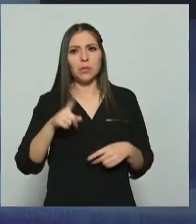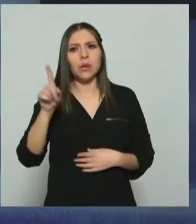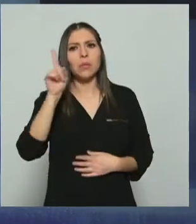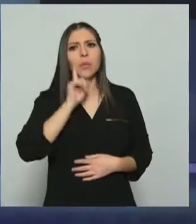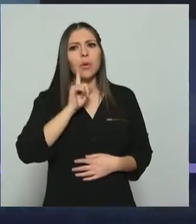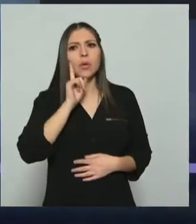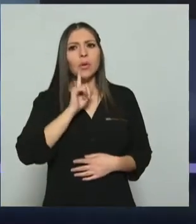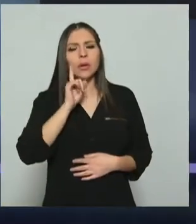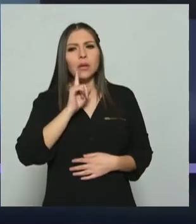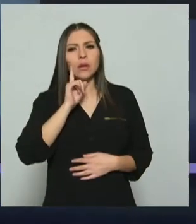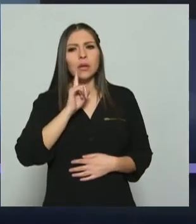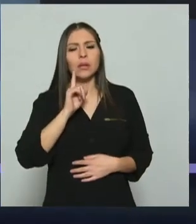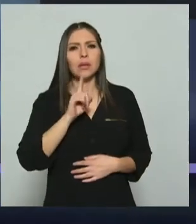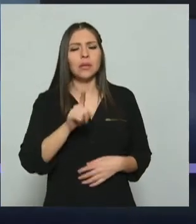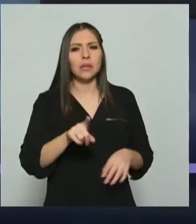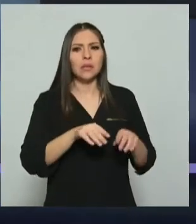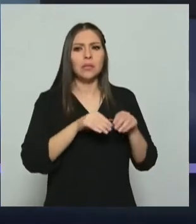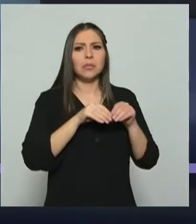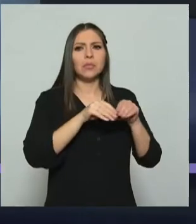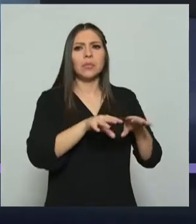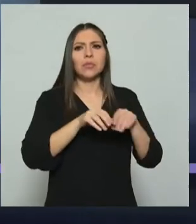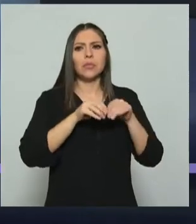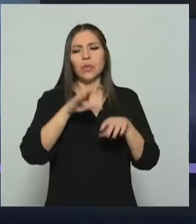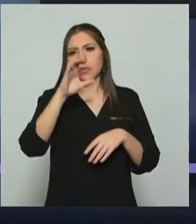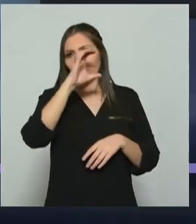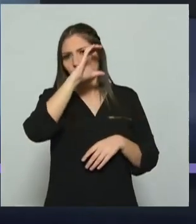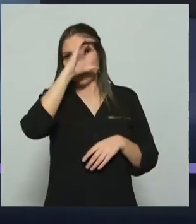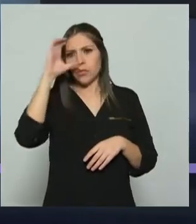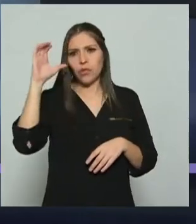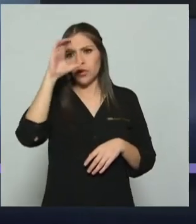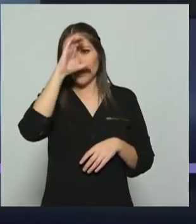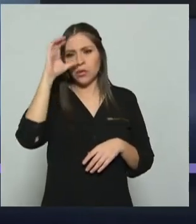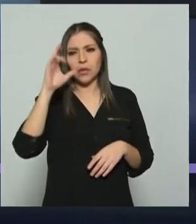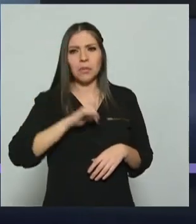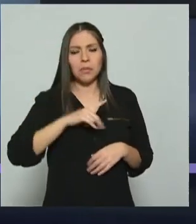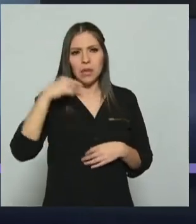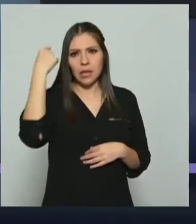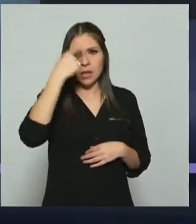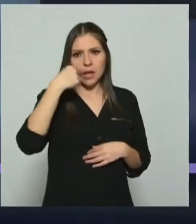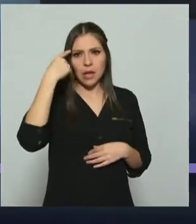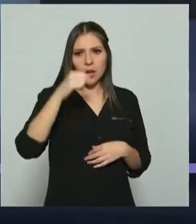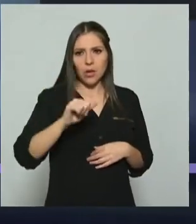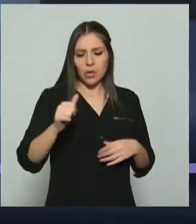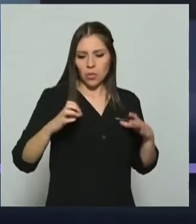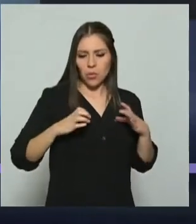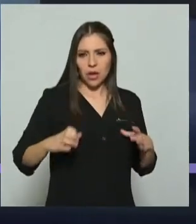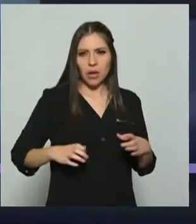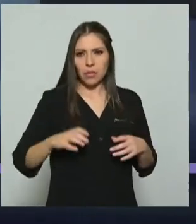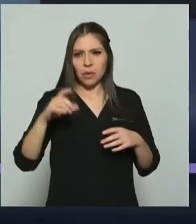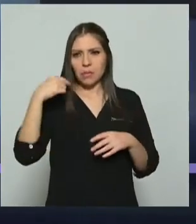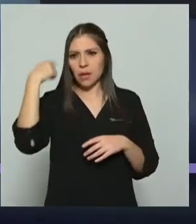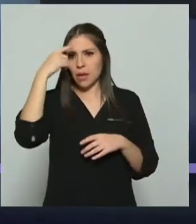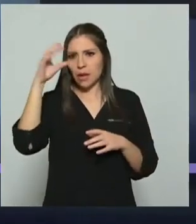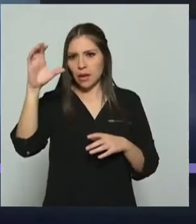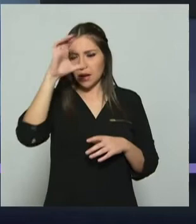mujer, circula con diversas autoridades fotomontajes con mi cara, otro cuerpo, etcétera,